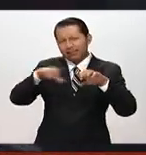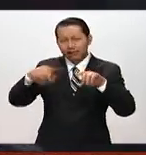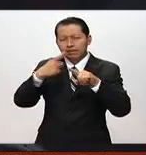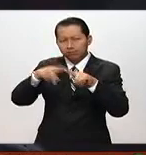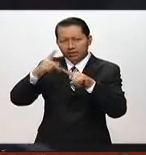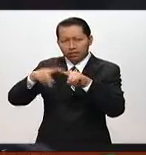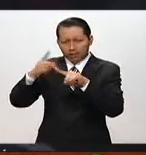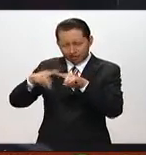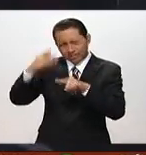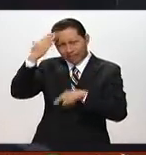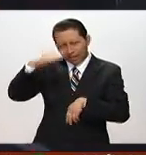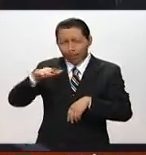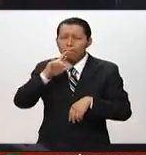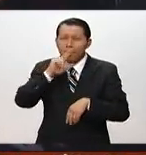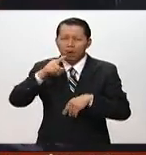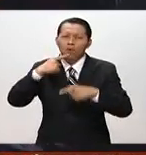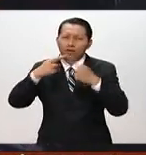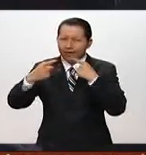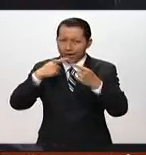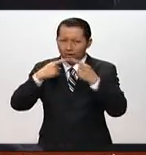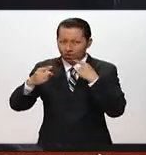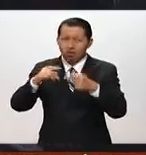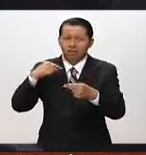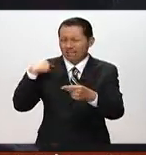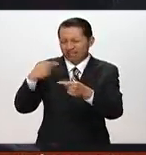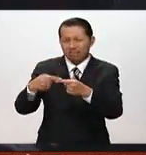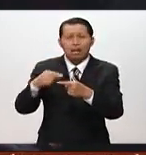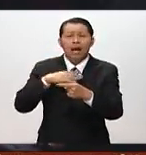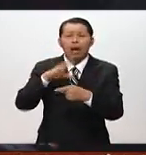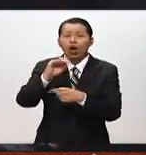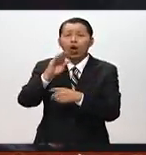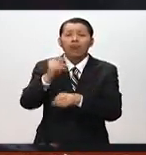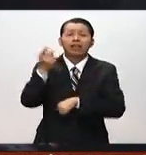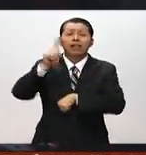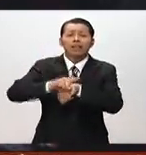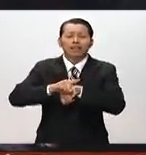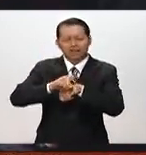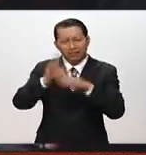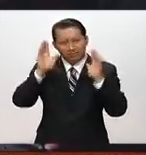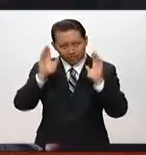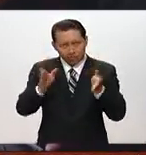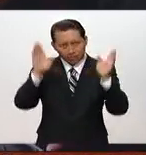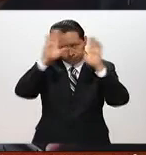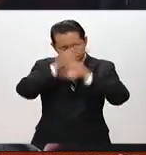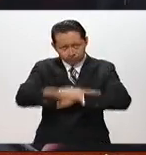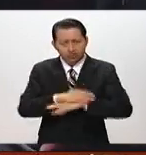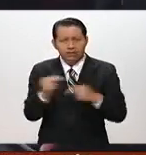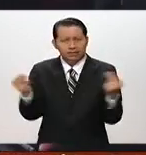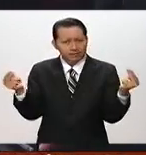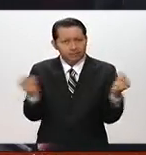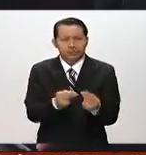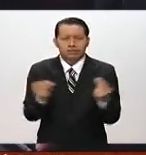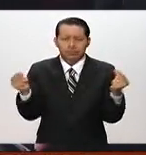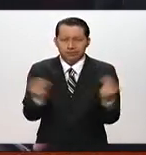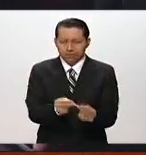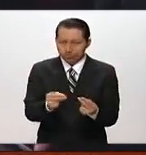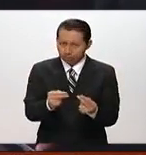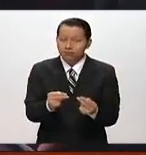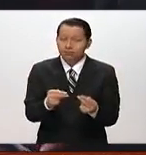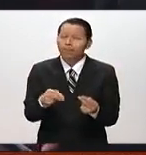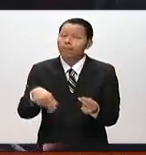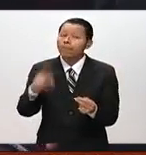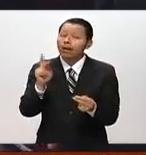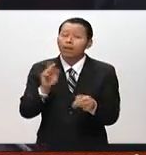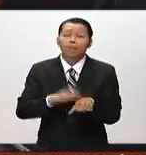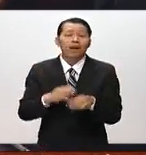el diálogo, han pasado ya 90 días, es importante que lleguen a las resoluciones que sean necesarias, pero sobre todo que